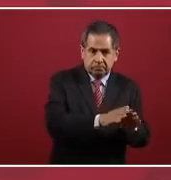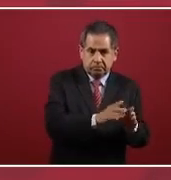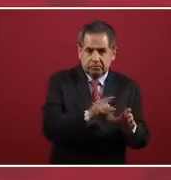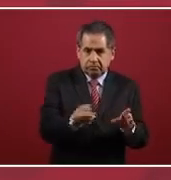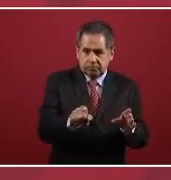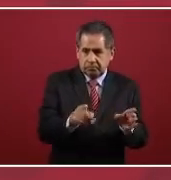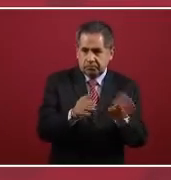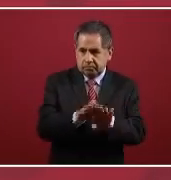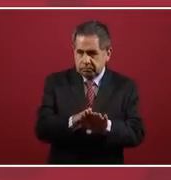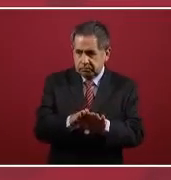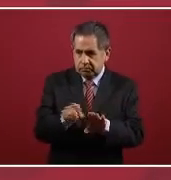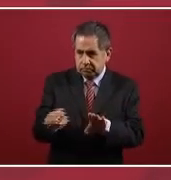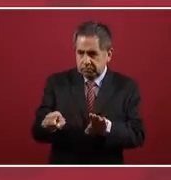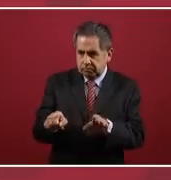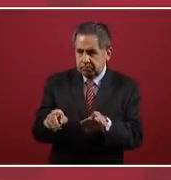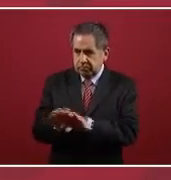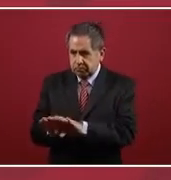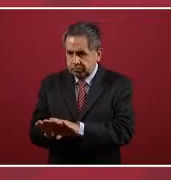Electricidad.